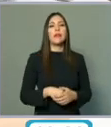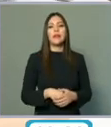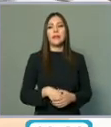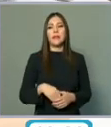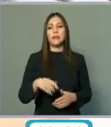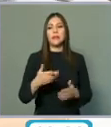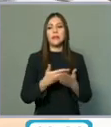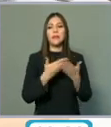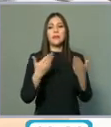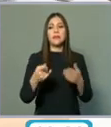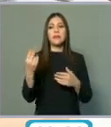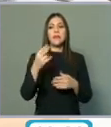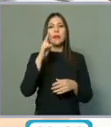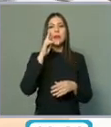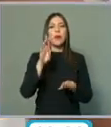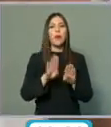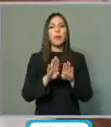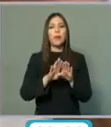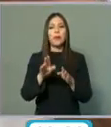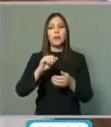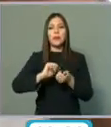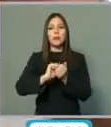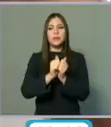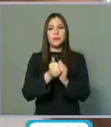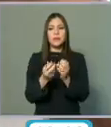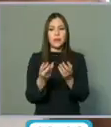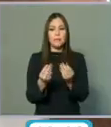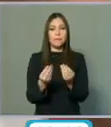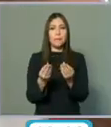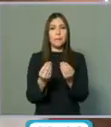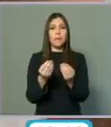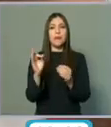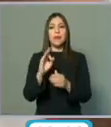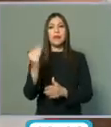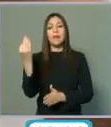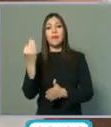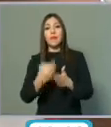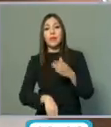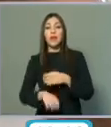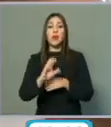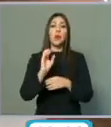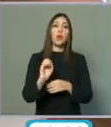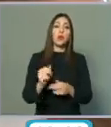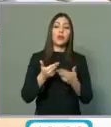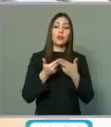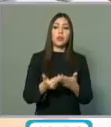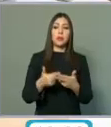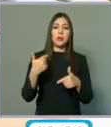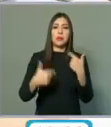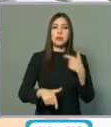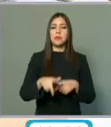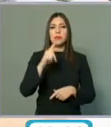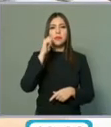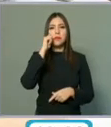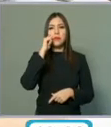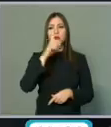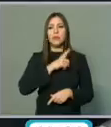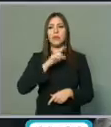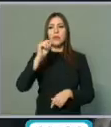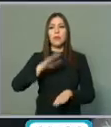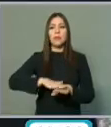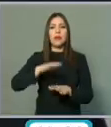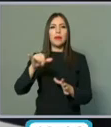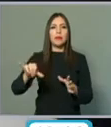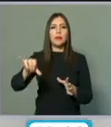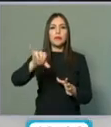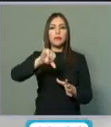¿Ok? Observen cómo nos va quedando una pequeña pastita. Si de repente nos falta o nos sobra de la leche, lo único que vamos a hacer va a ser agregar un poquito